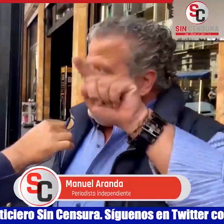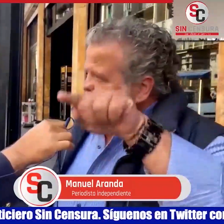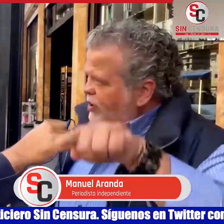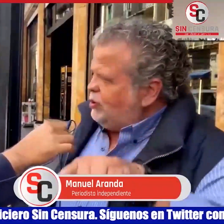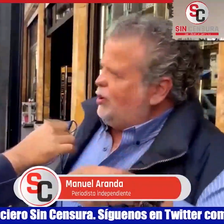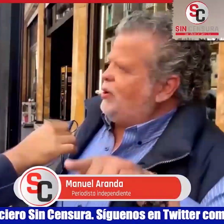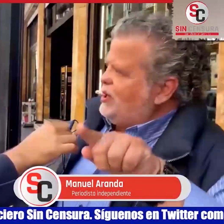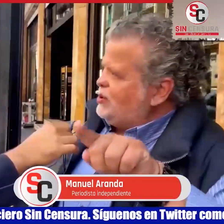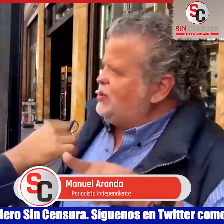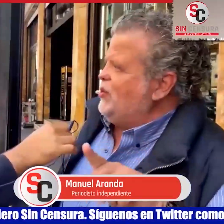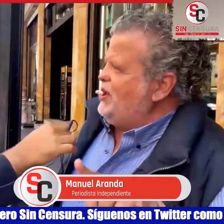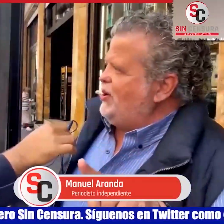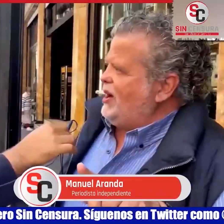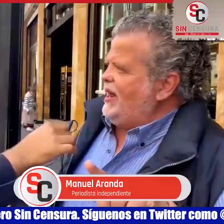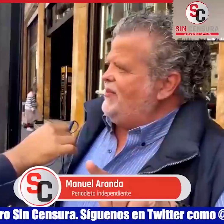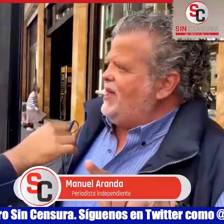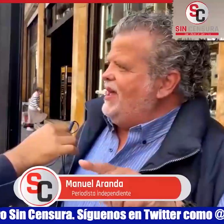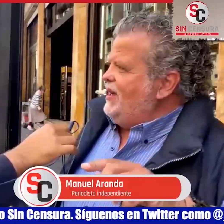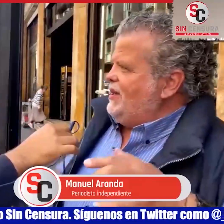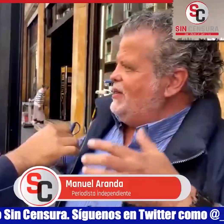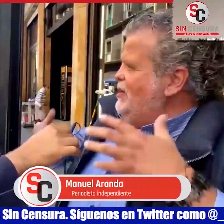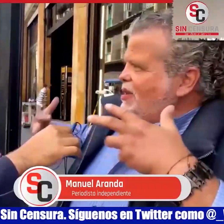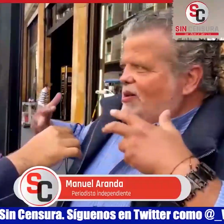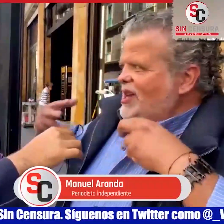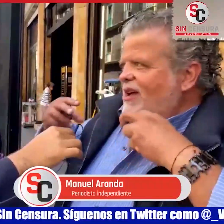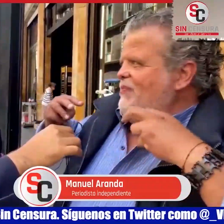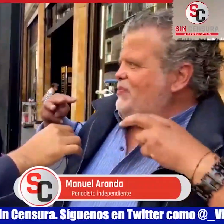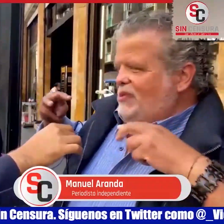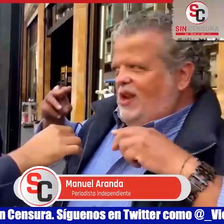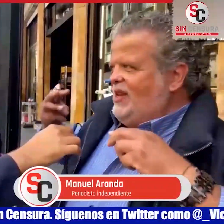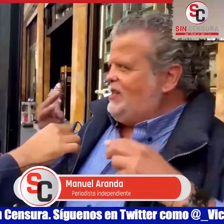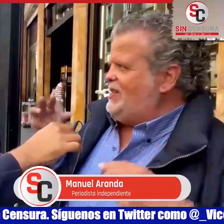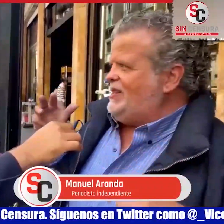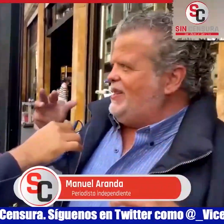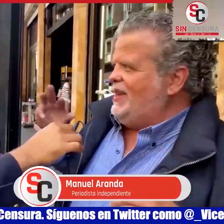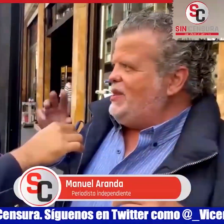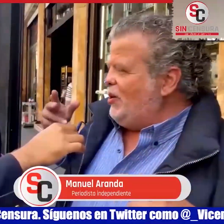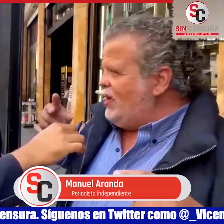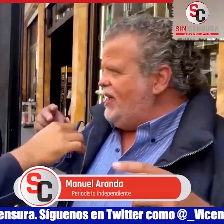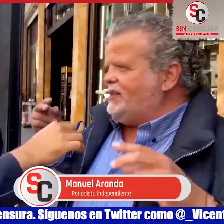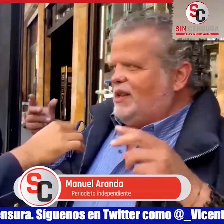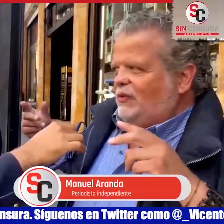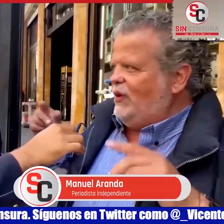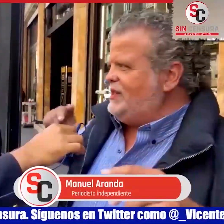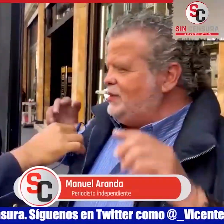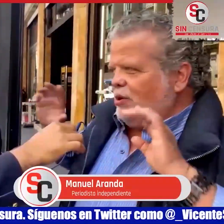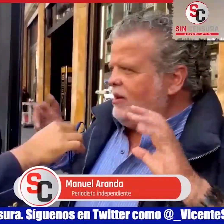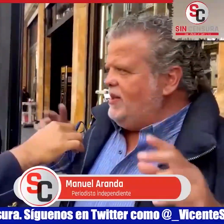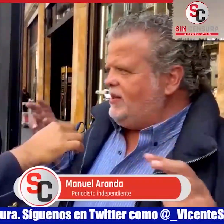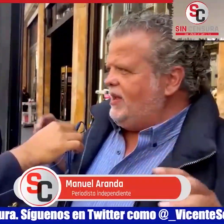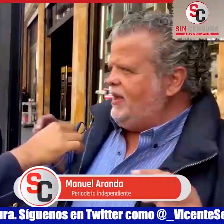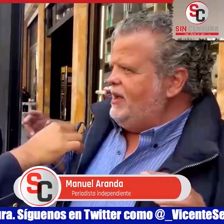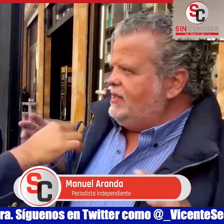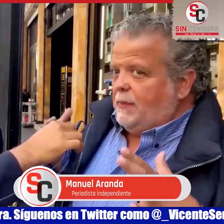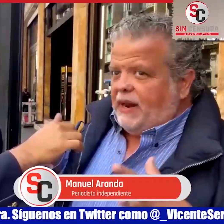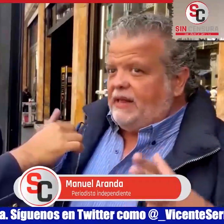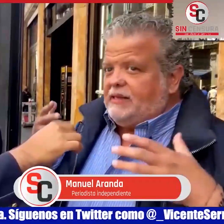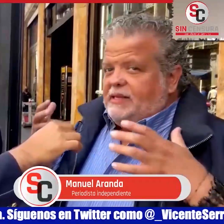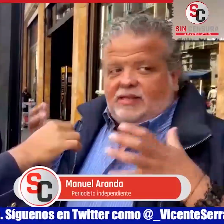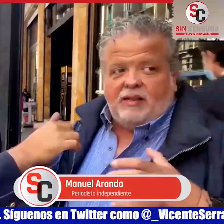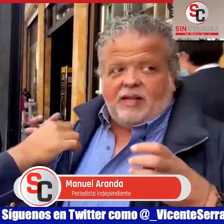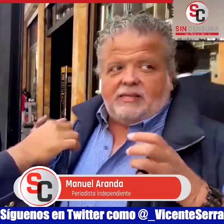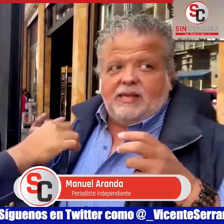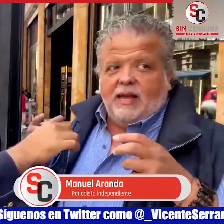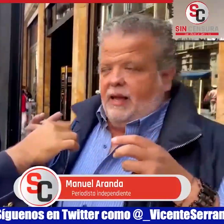en el auditorio Jesús Murillo Caram. O sea, 3 ideologías, 3 fuerzas totalmente